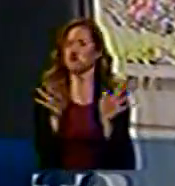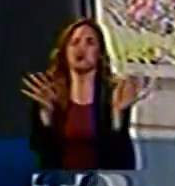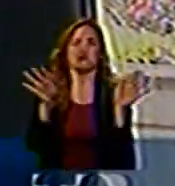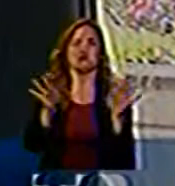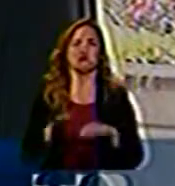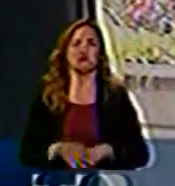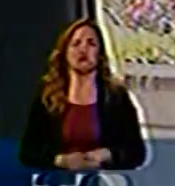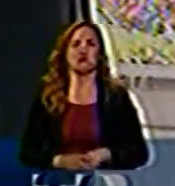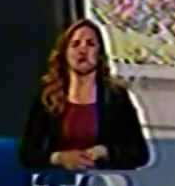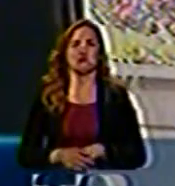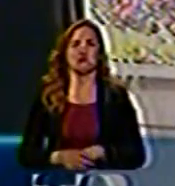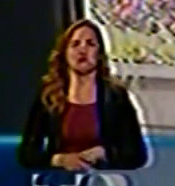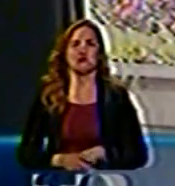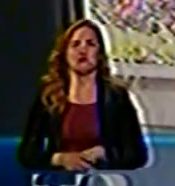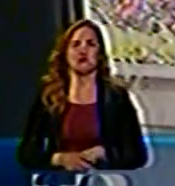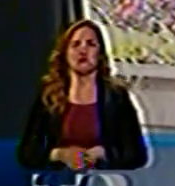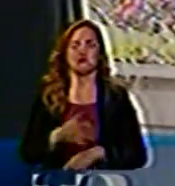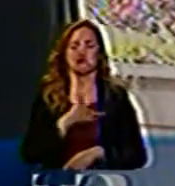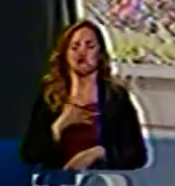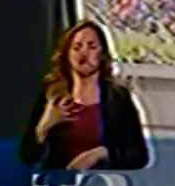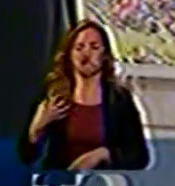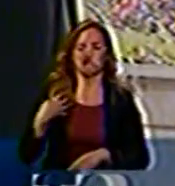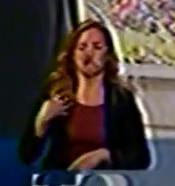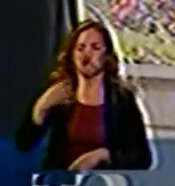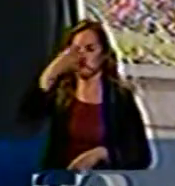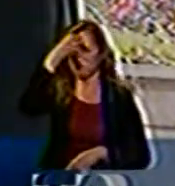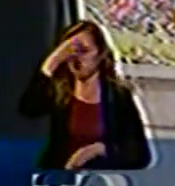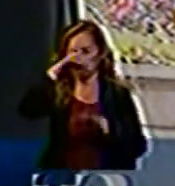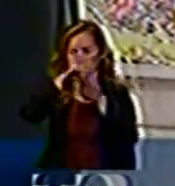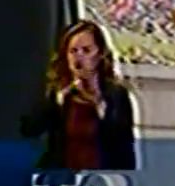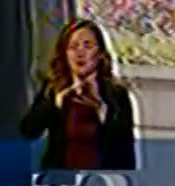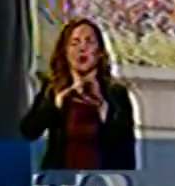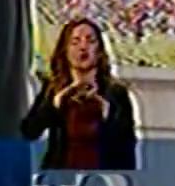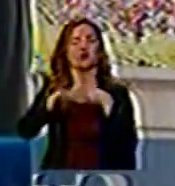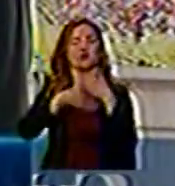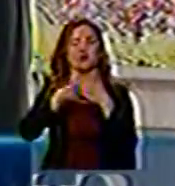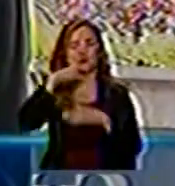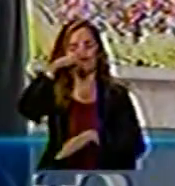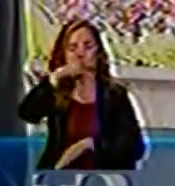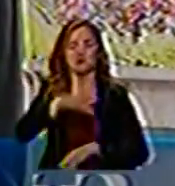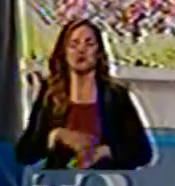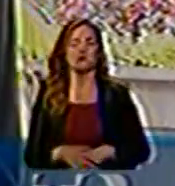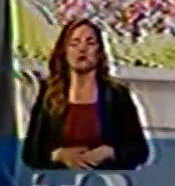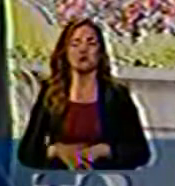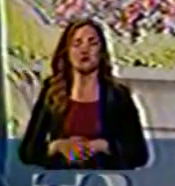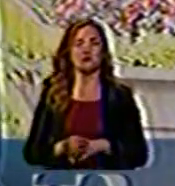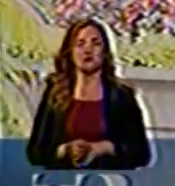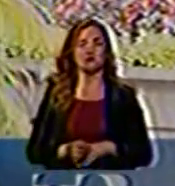sentimos garantes de la educación de todos los niños. Al mismo tiempo,